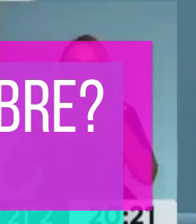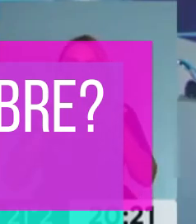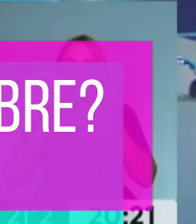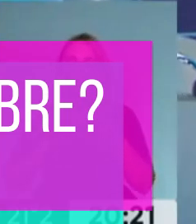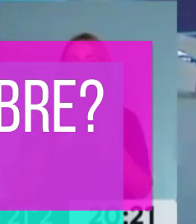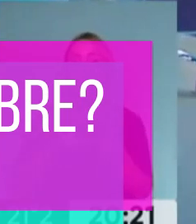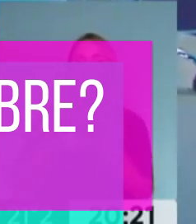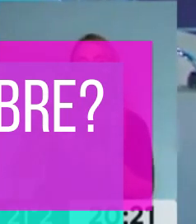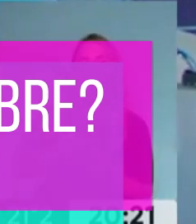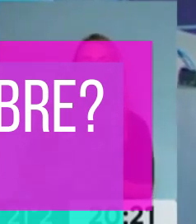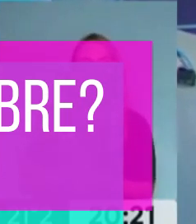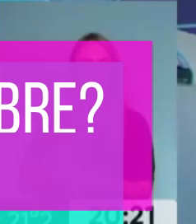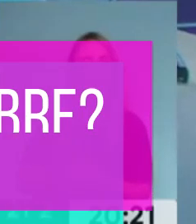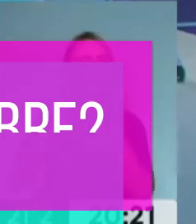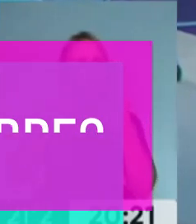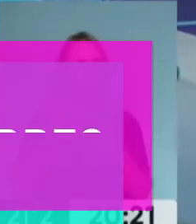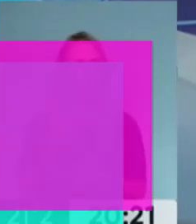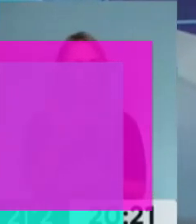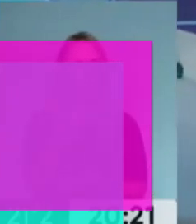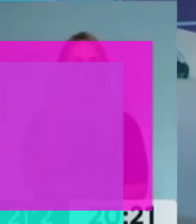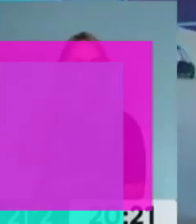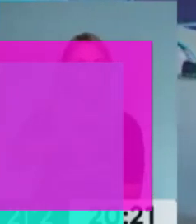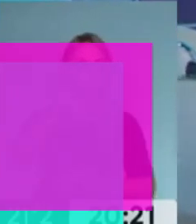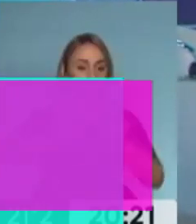mes se volvieron a incrementar las jubilaciones y pensiones en un